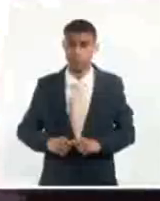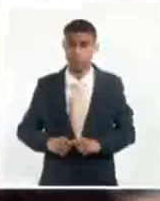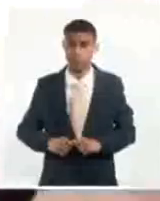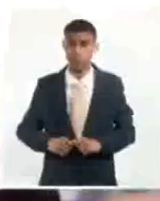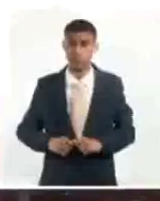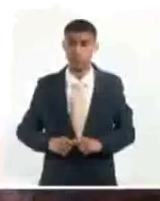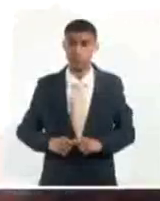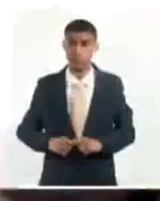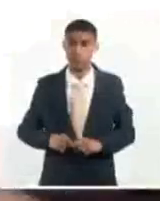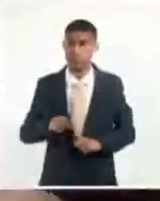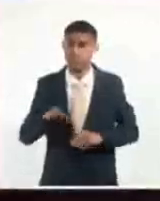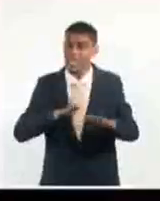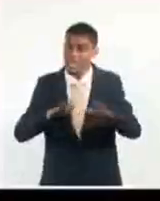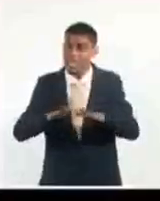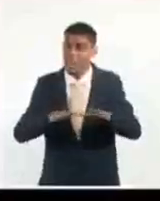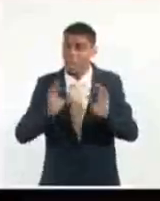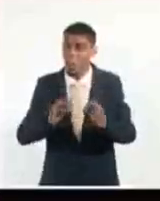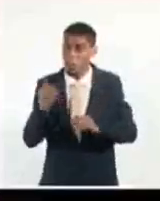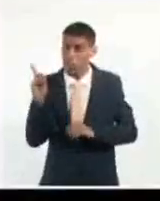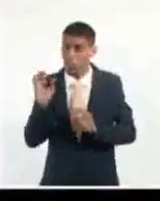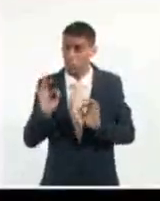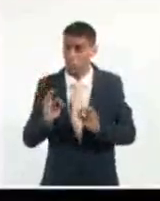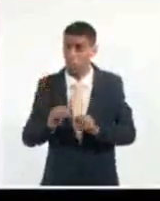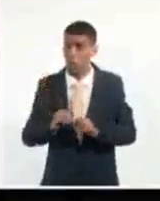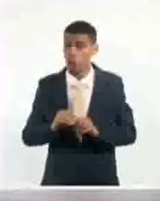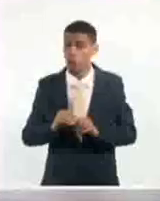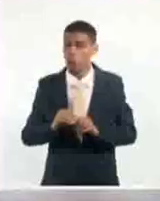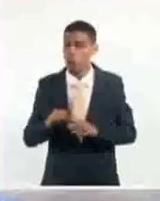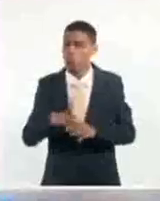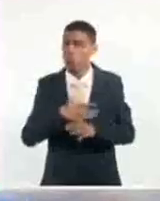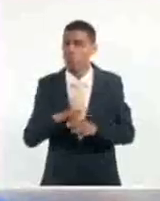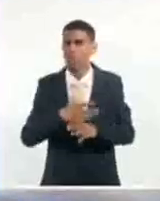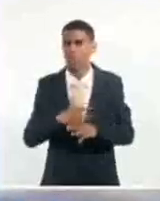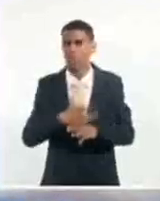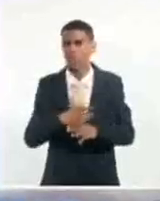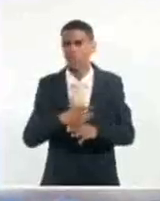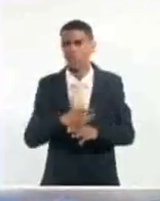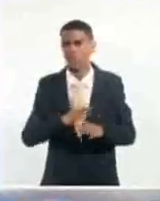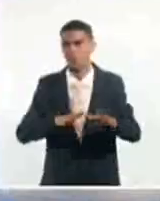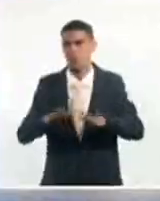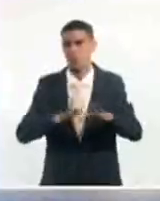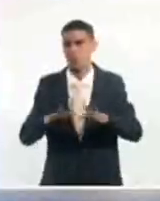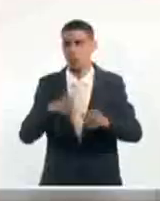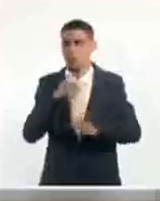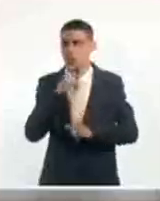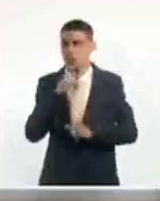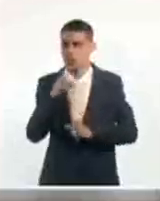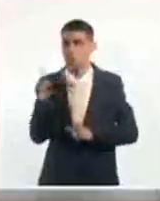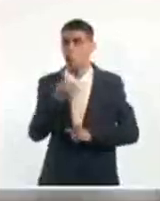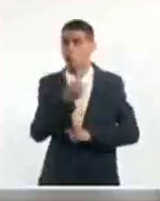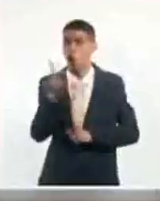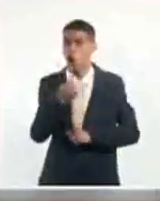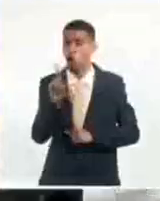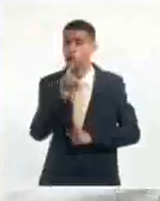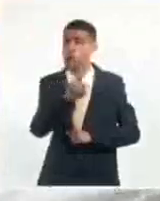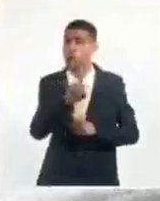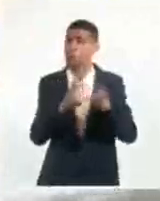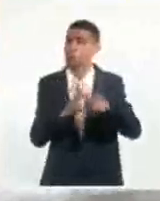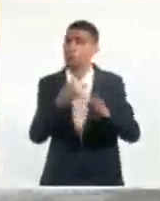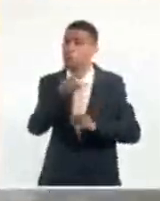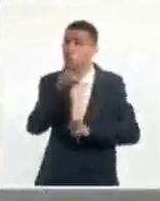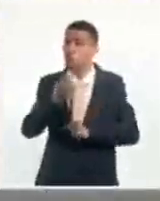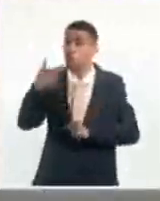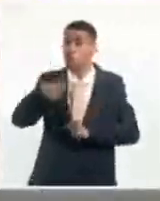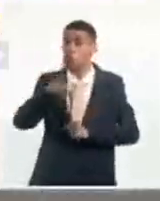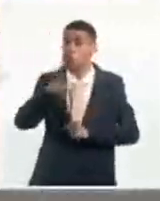En este contexto se sucedieron un grupo de hechos que tuvieron su momento más álgido el 11 y 12 de julio de